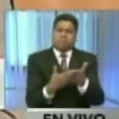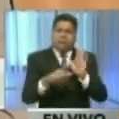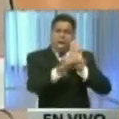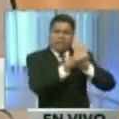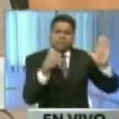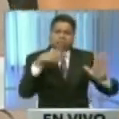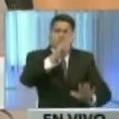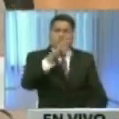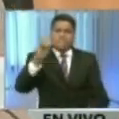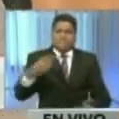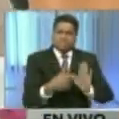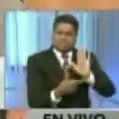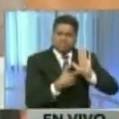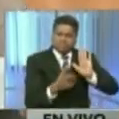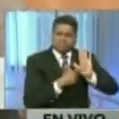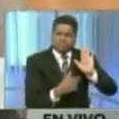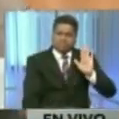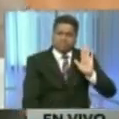la Carta